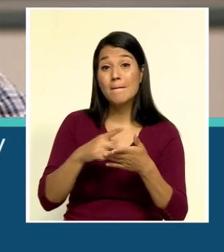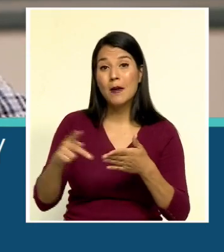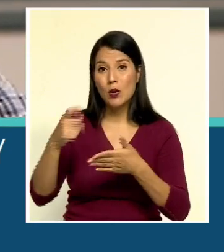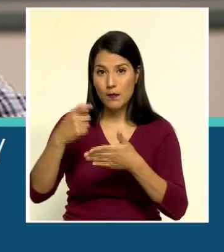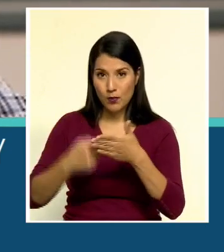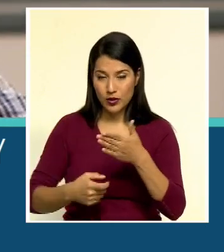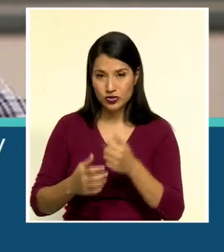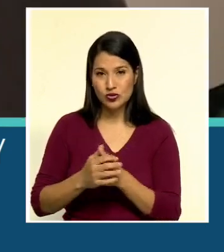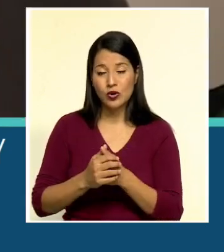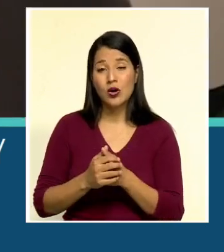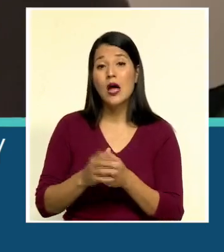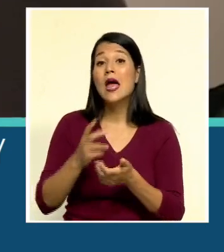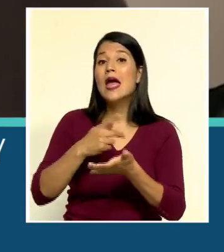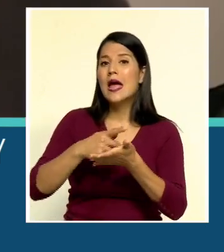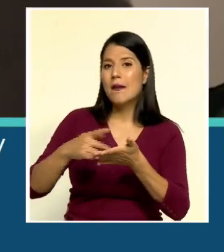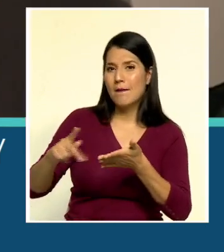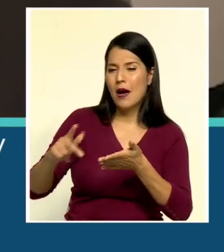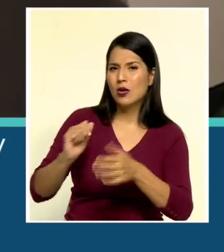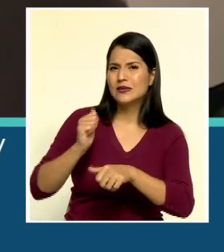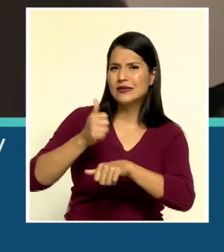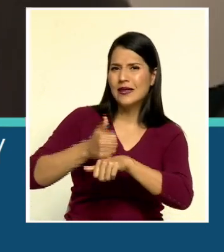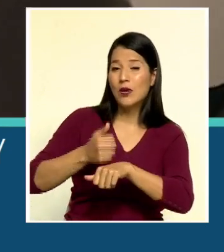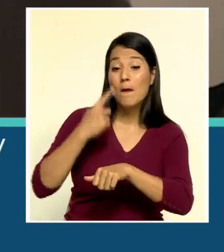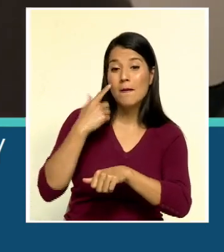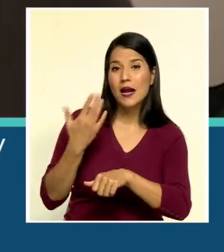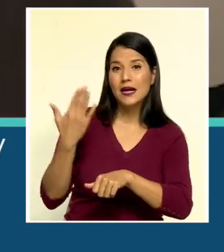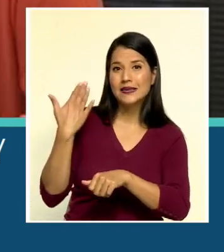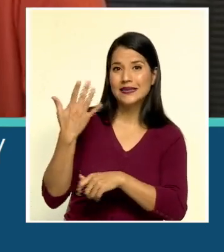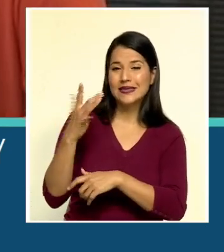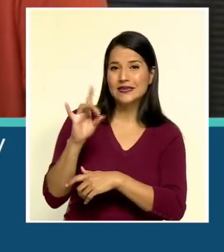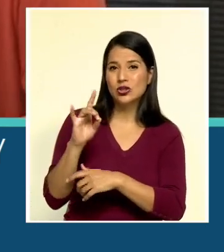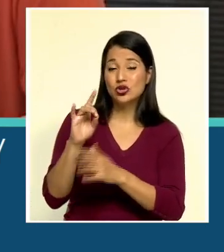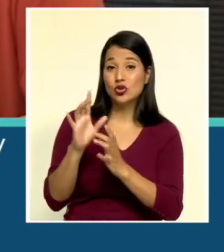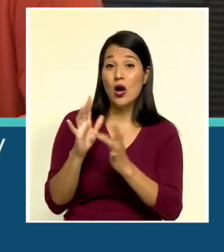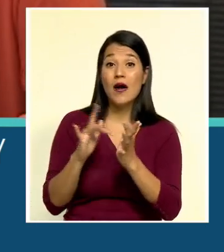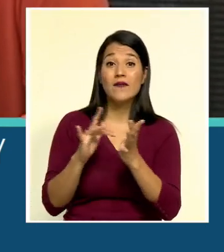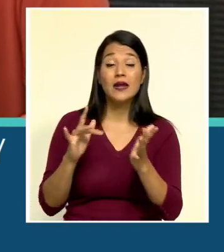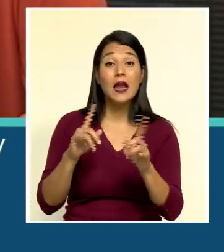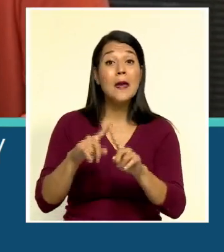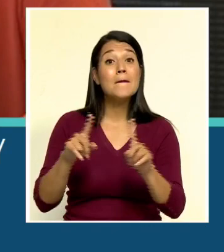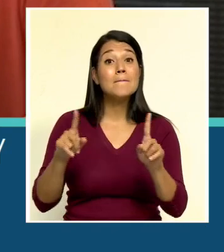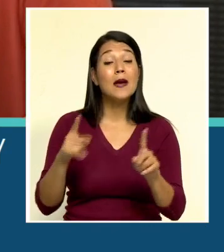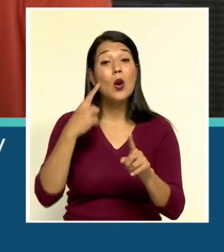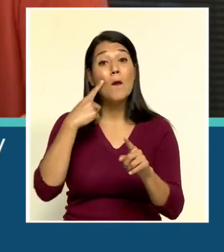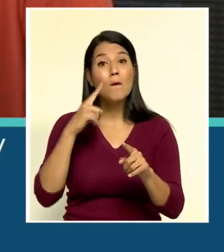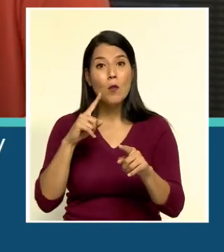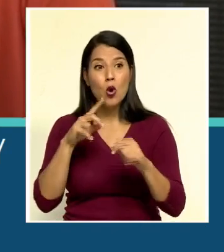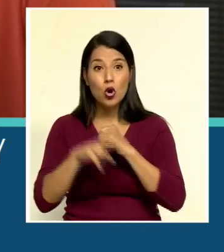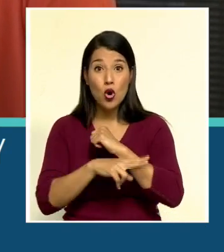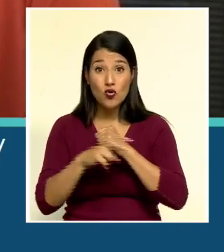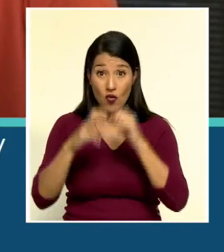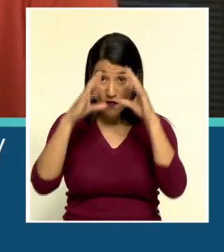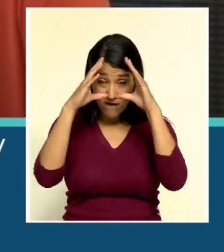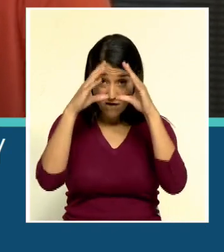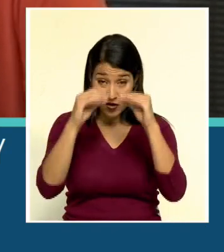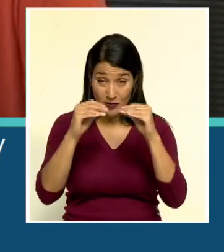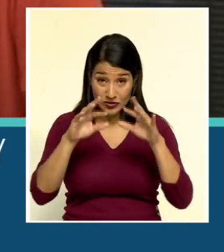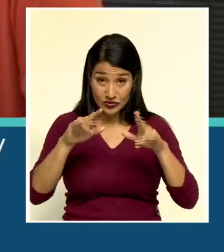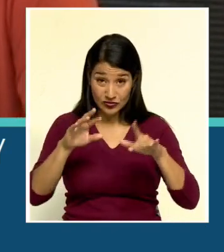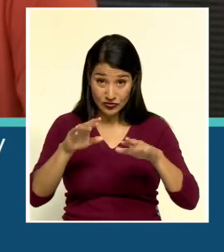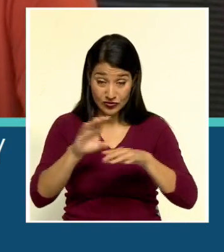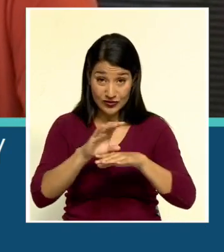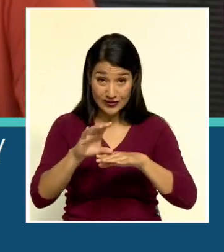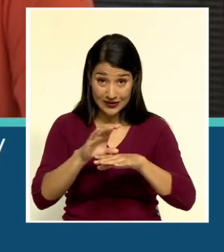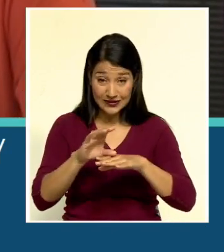impuestos. El pago estaba previsto anteriormente para el pasado 18 de abril. Sin embargo, debido al ataque cibernético que sufrió el Ministerio